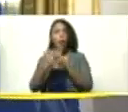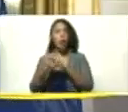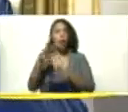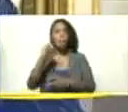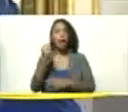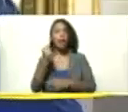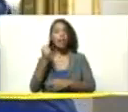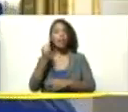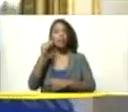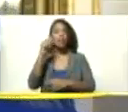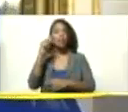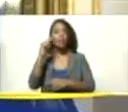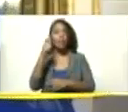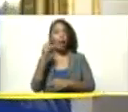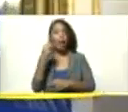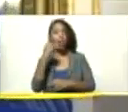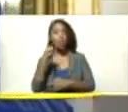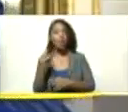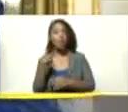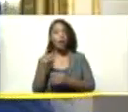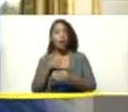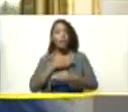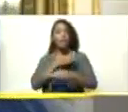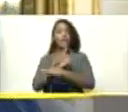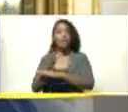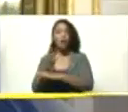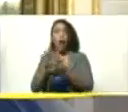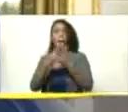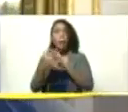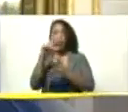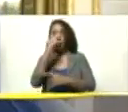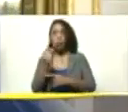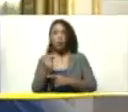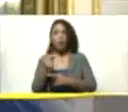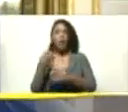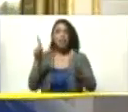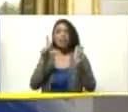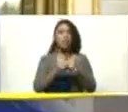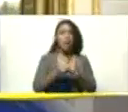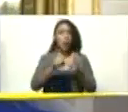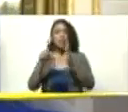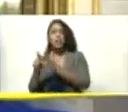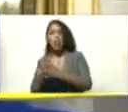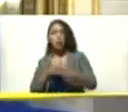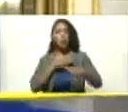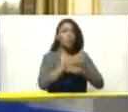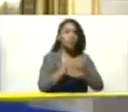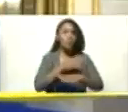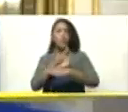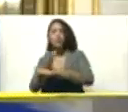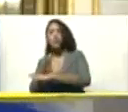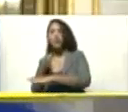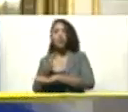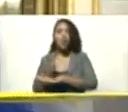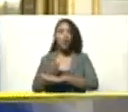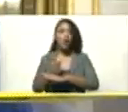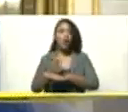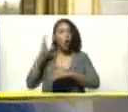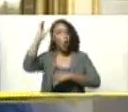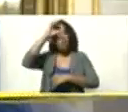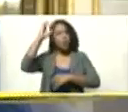barrio Zamora. De barrio en barrio. Y de liceo en liceo. Creando conciencia a través de la cultura.